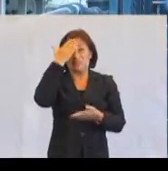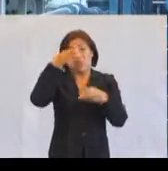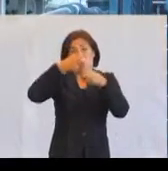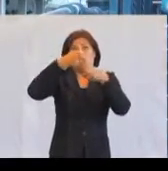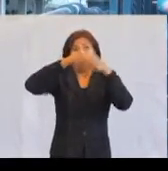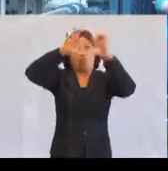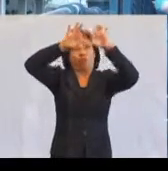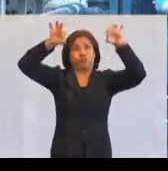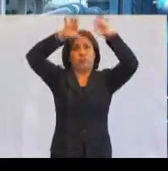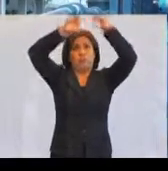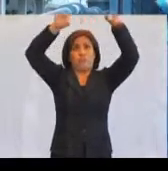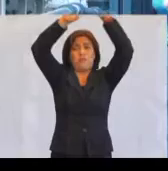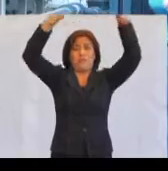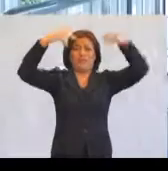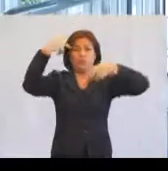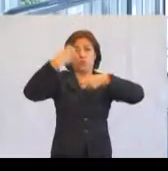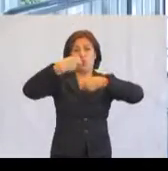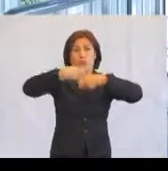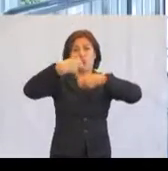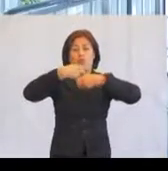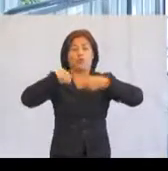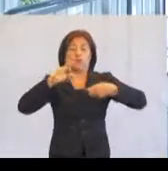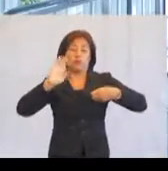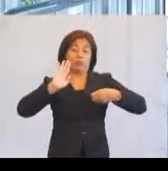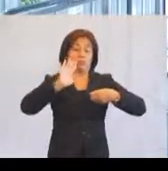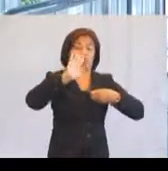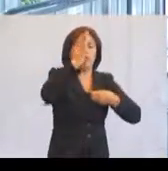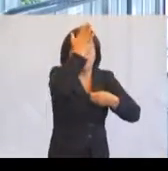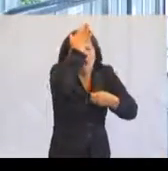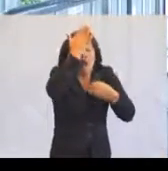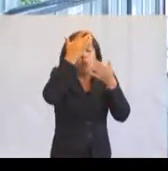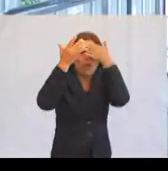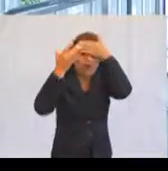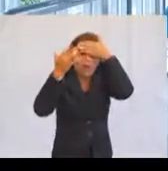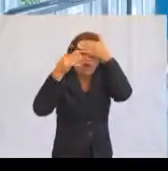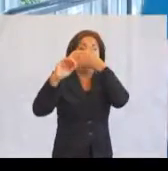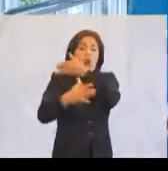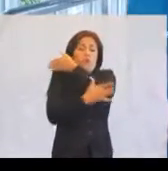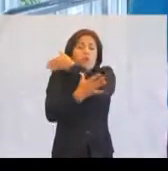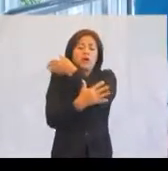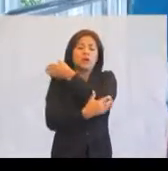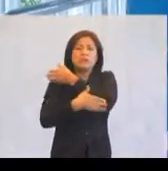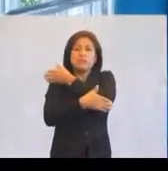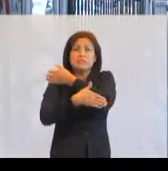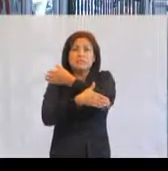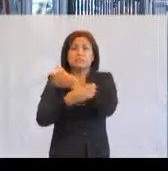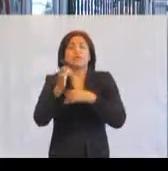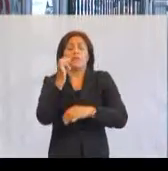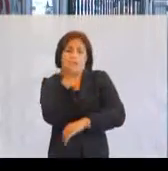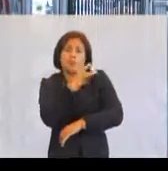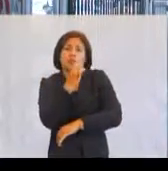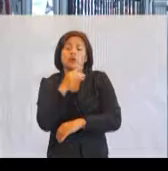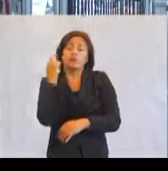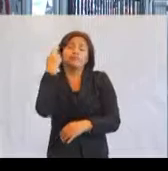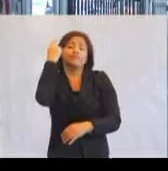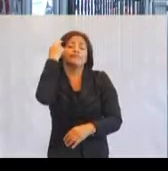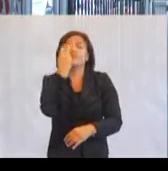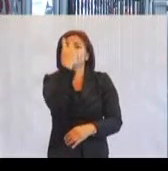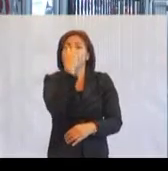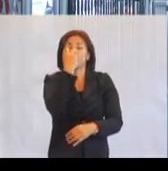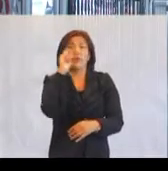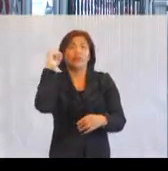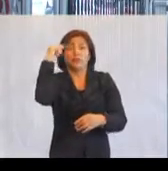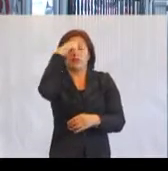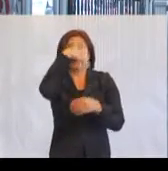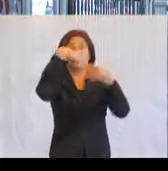imagínense, son torniquetes con fierros gruesos, entonces uno medio se roza, puede irse lastimando, entonces